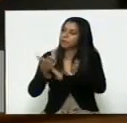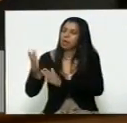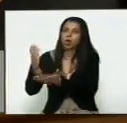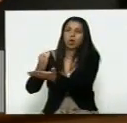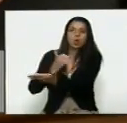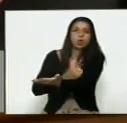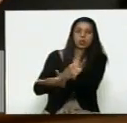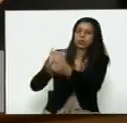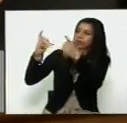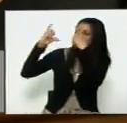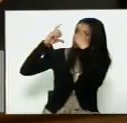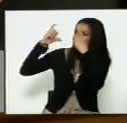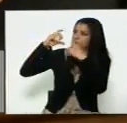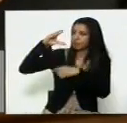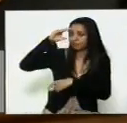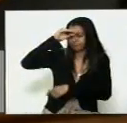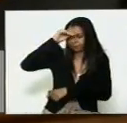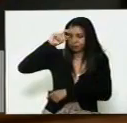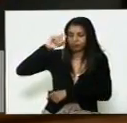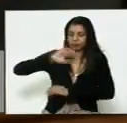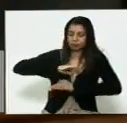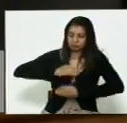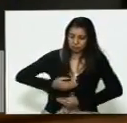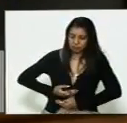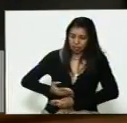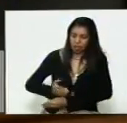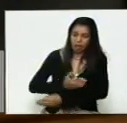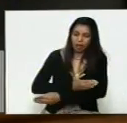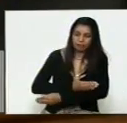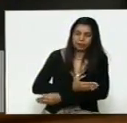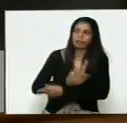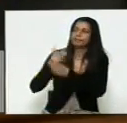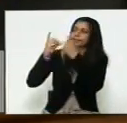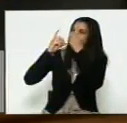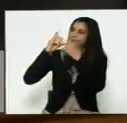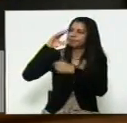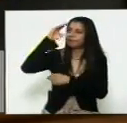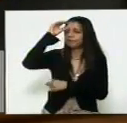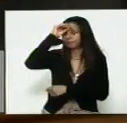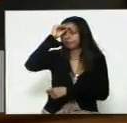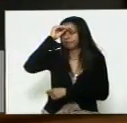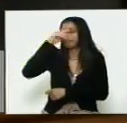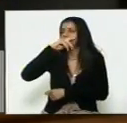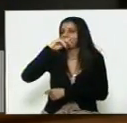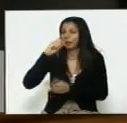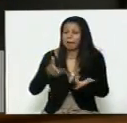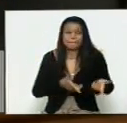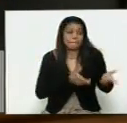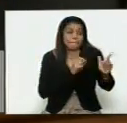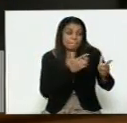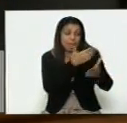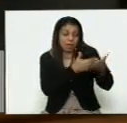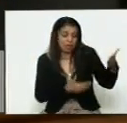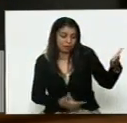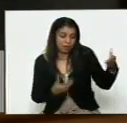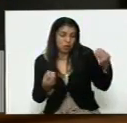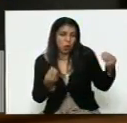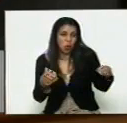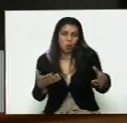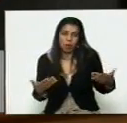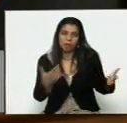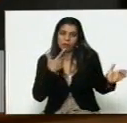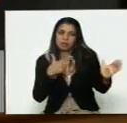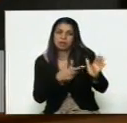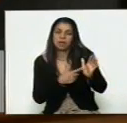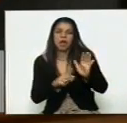curso de formación prenatal, para disfrutar de los permisos o licencias previstos